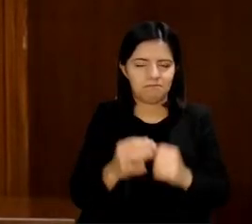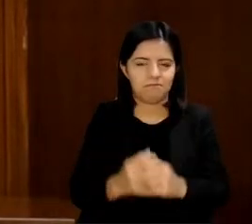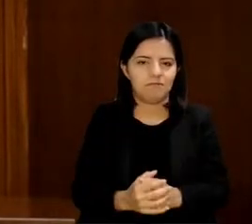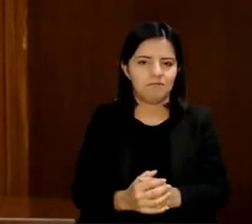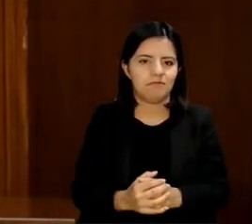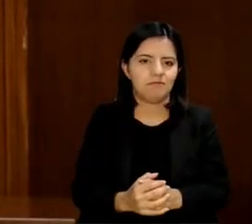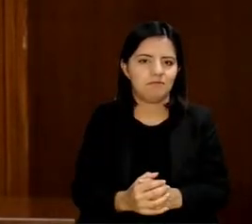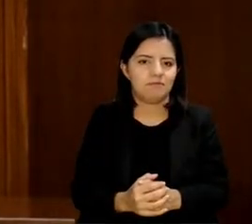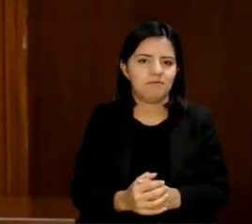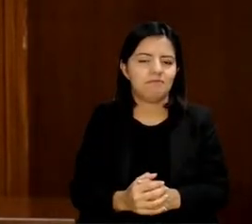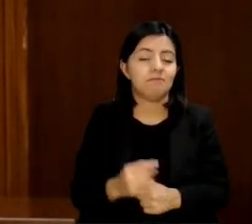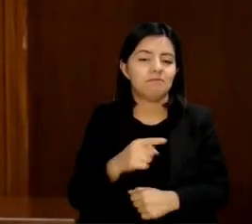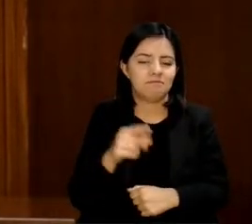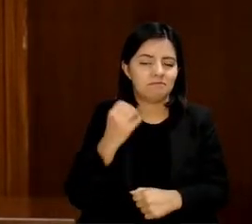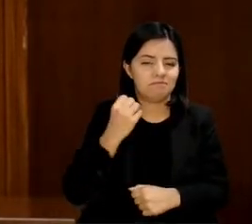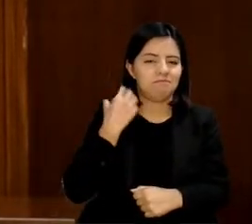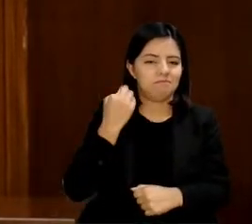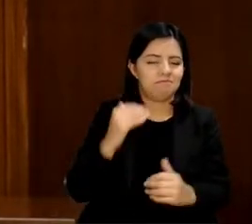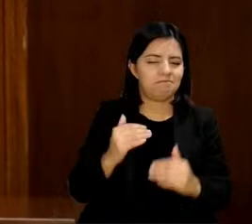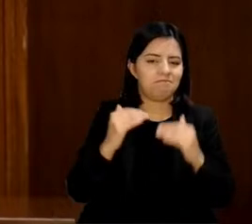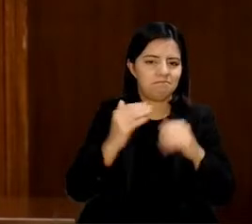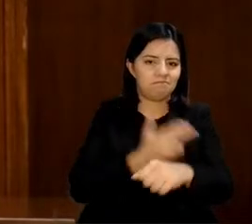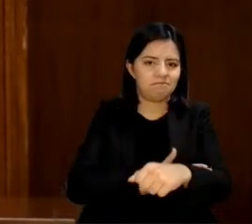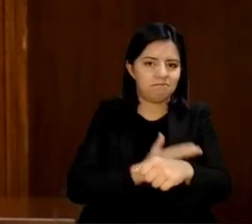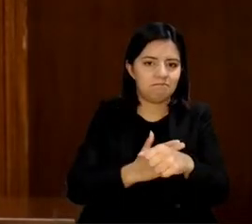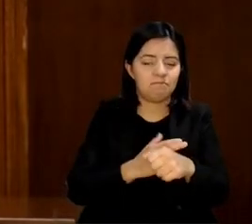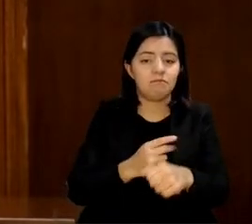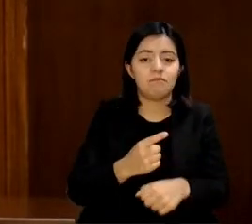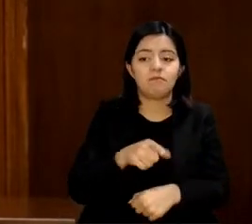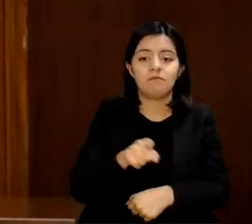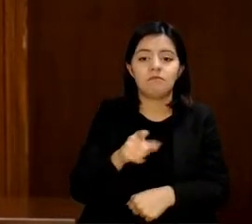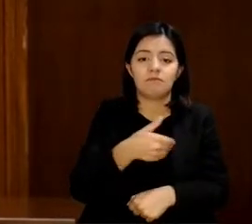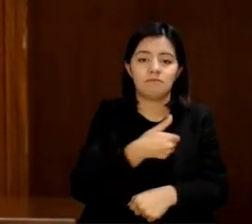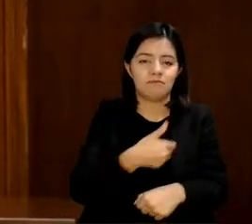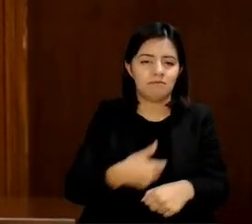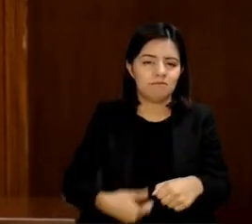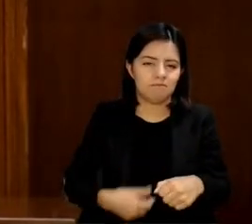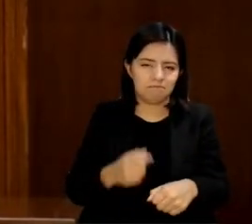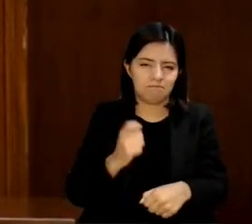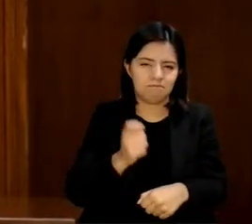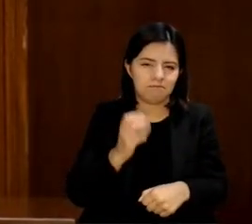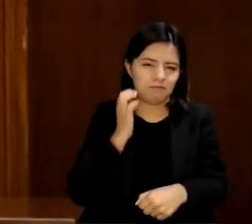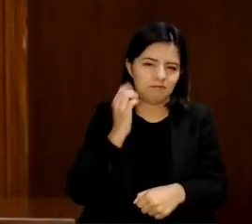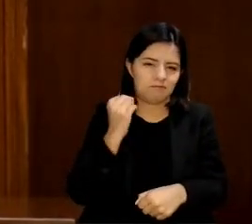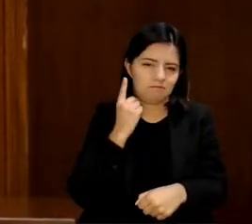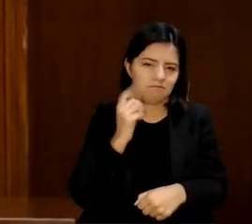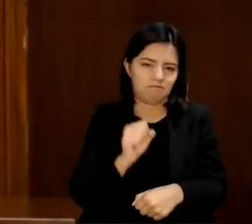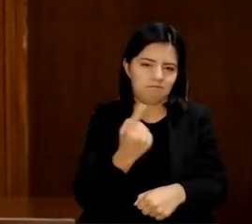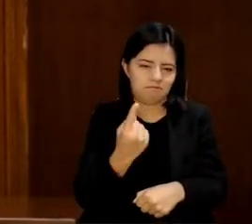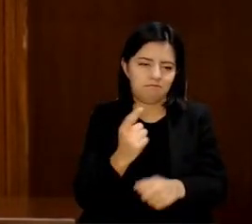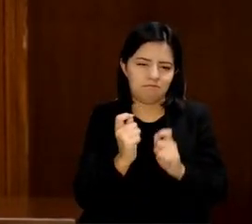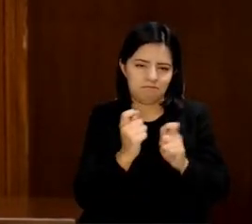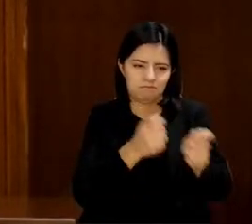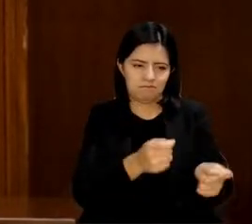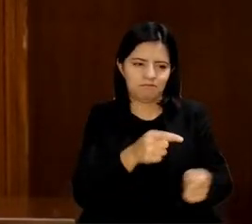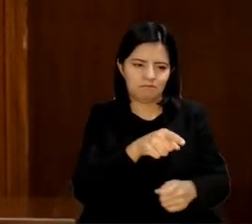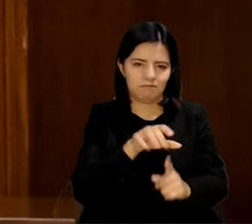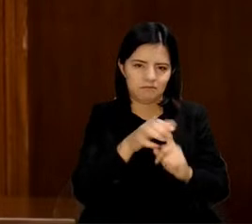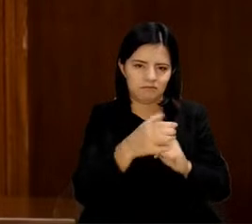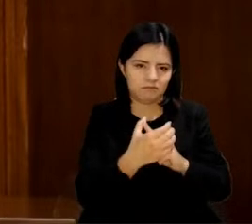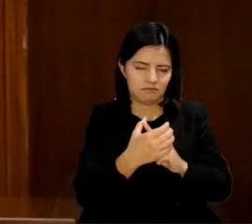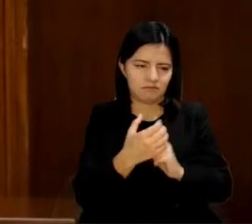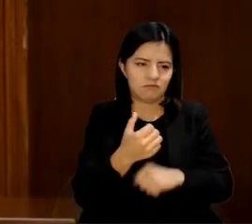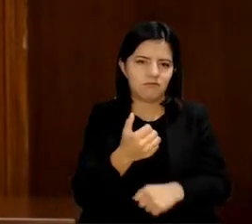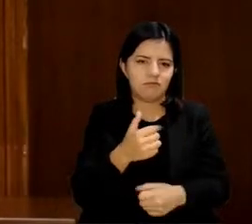Honorable Asamblea, la presidencia de la 61ª legislatura encomendó a la Comisión Legislativa de Procuración y Administración de